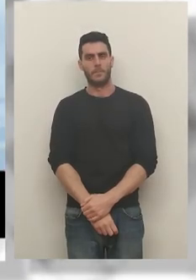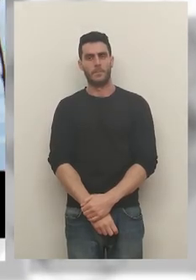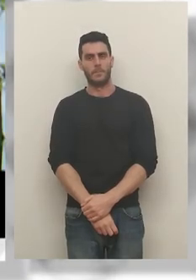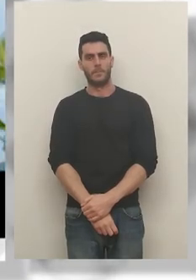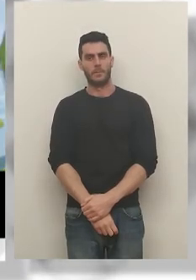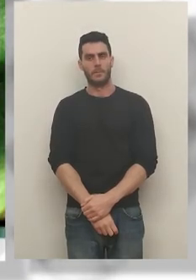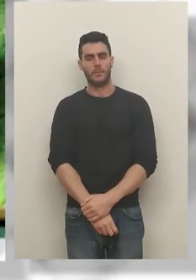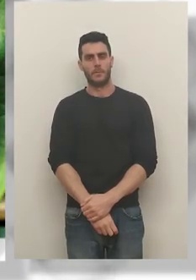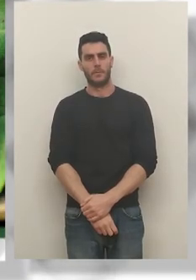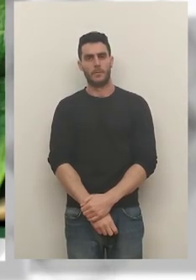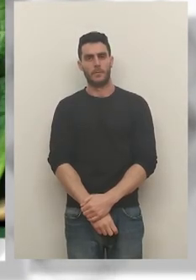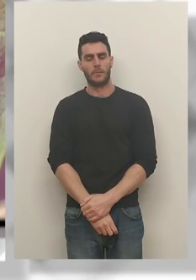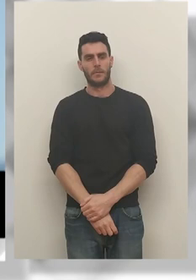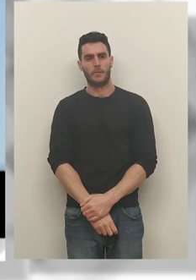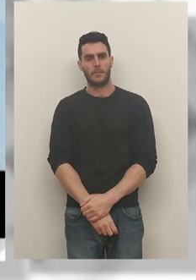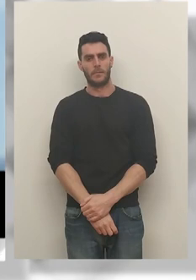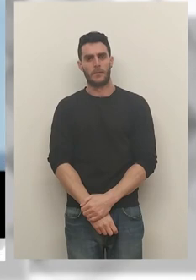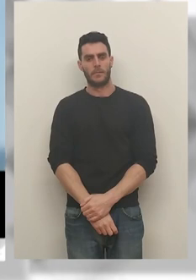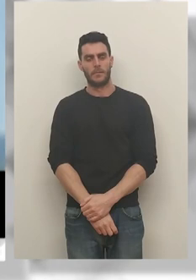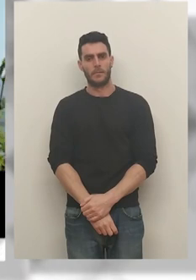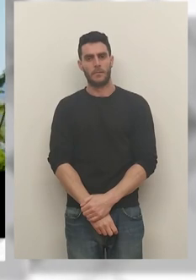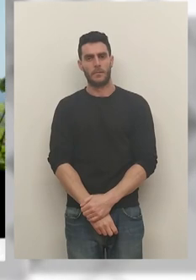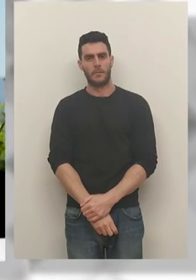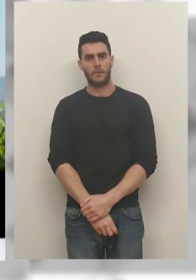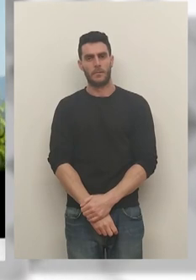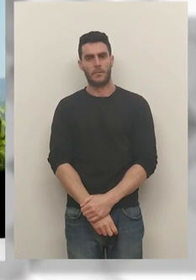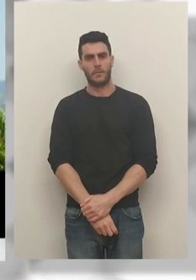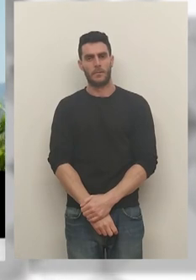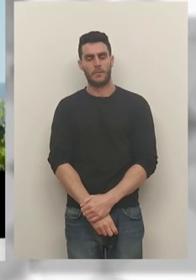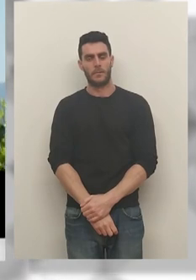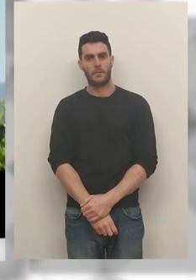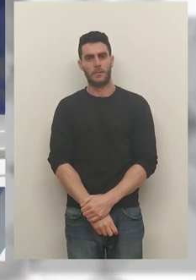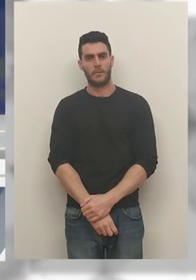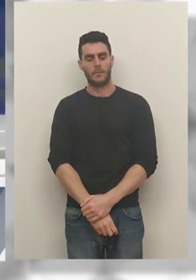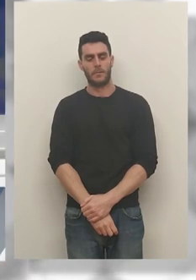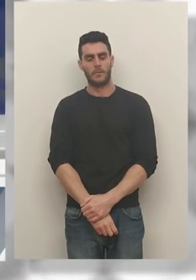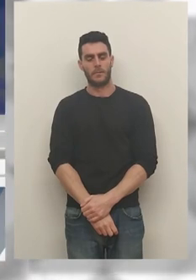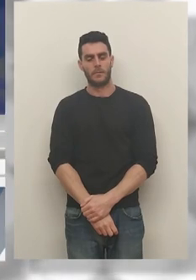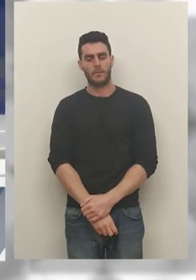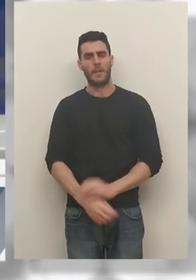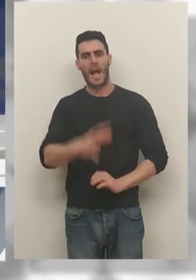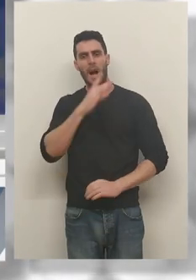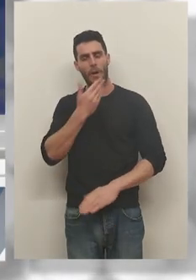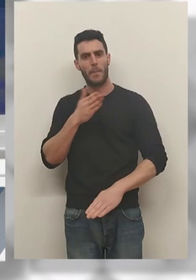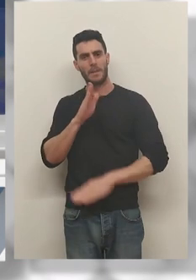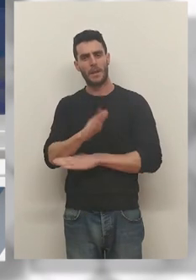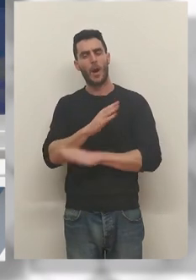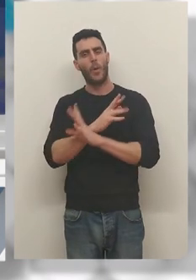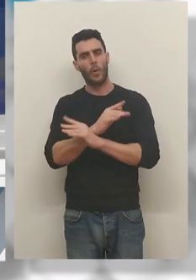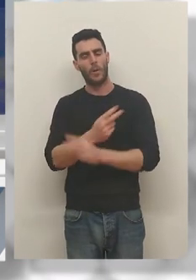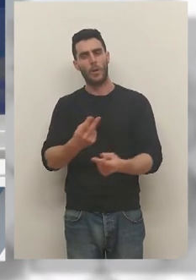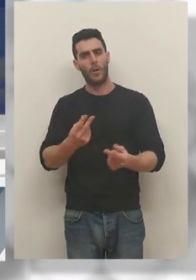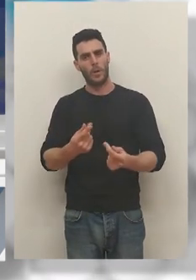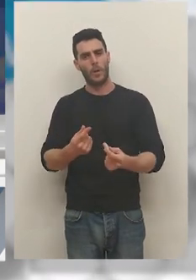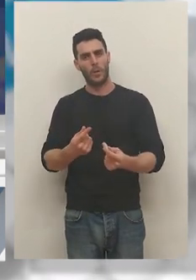necesitas un buen seguro Agrario que garantice tu tranquilidad abro seguro trabaja sobre seguro y ahora les vamos a presentar un